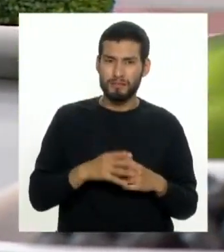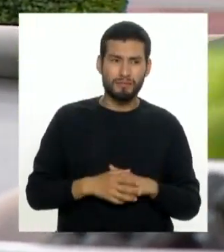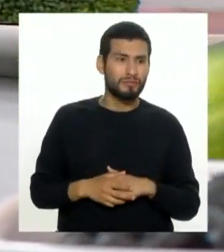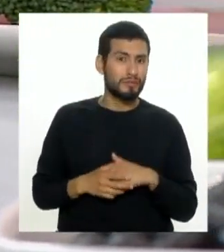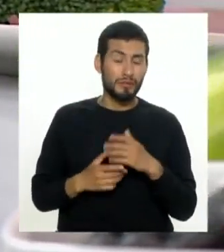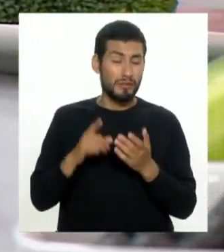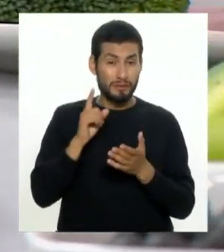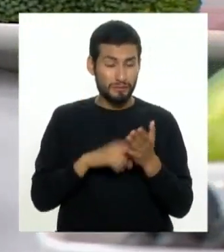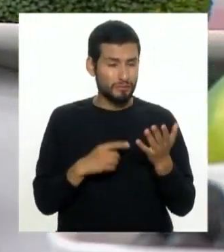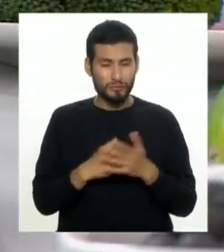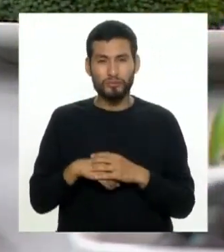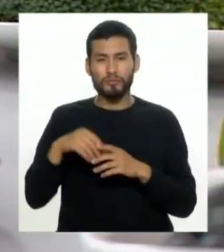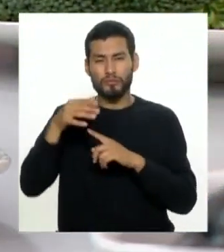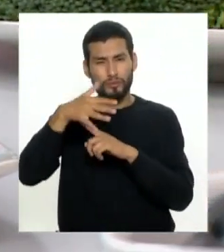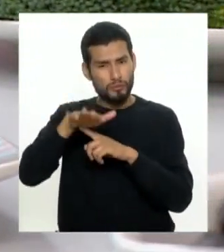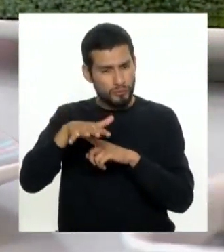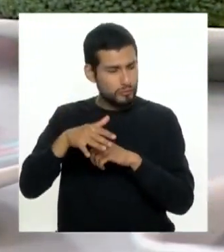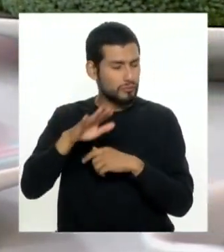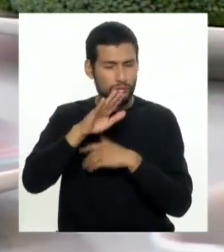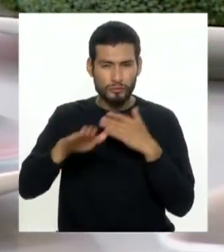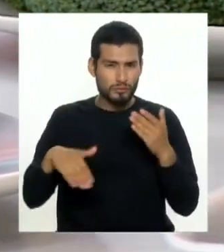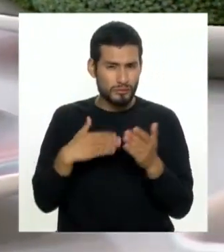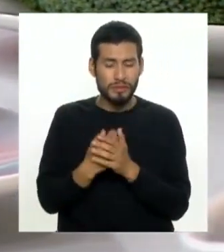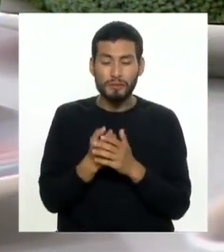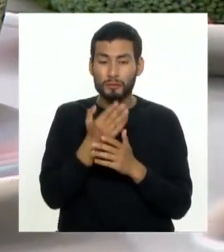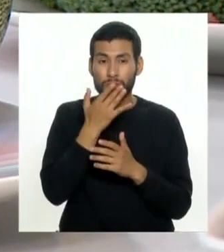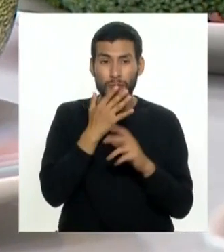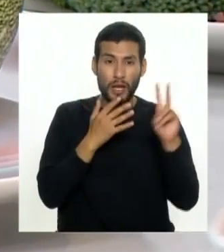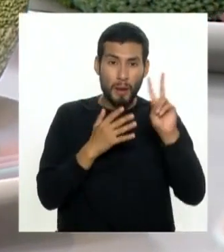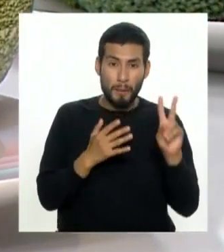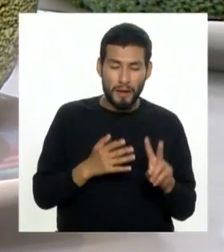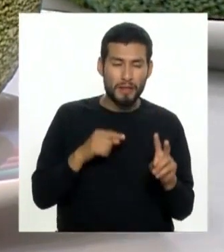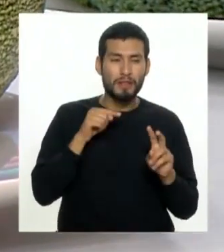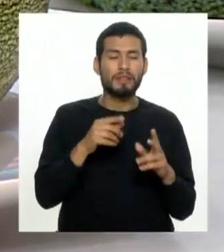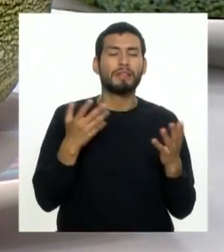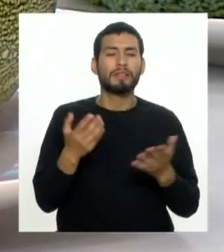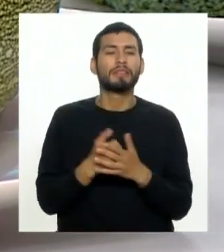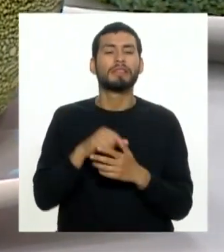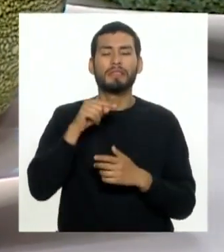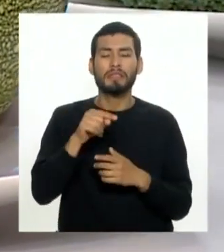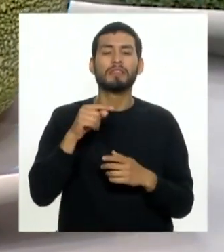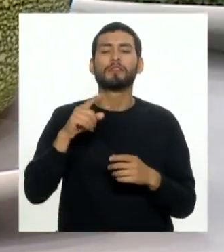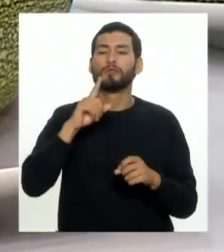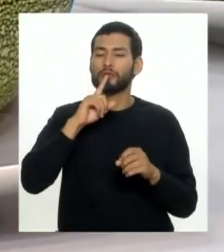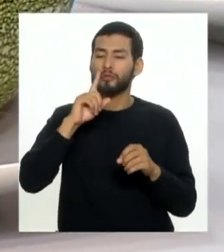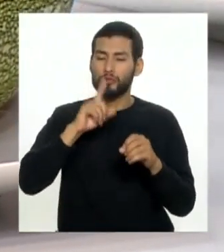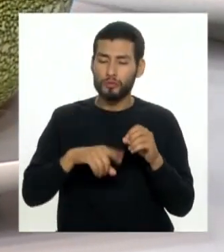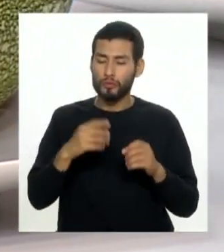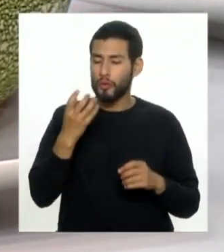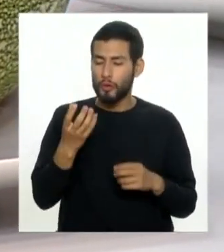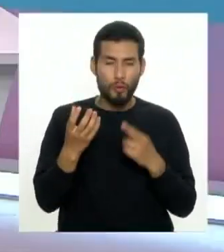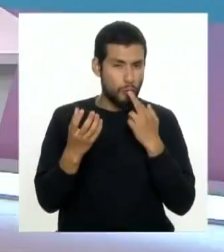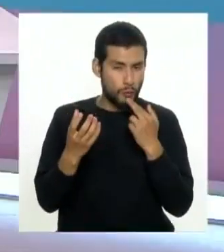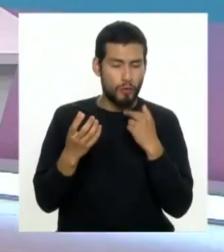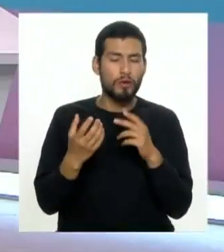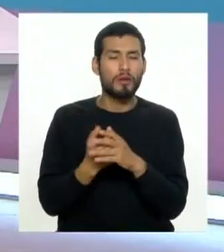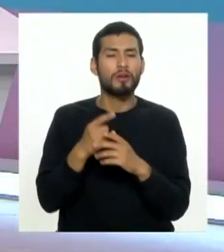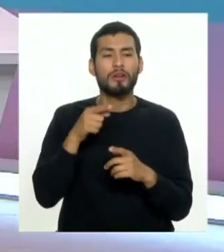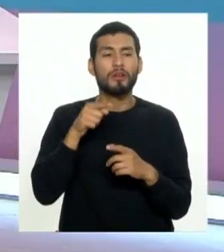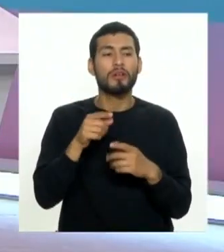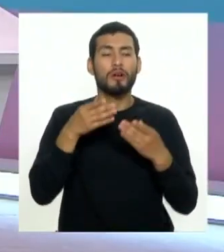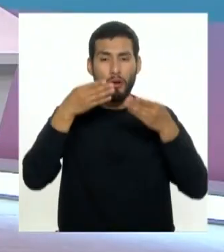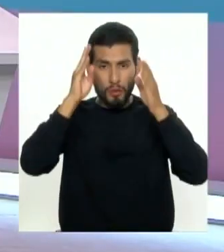utilizamos básicamente hojas, todo lo que es verde, rabanitos, podría ir tomate también. Y de los zumos,